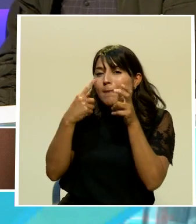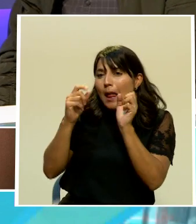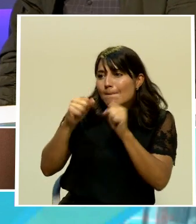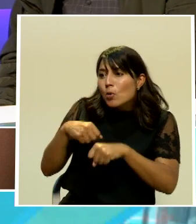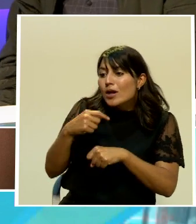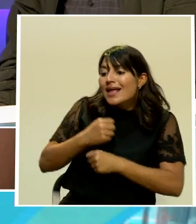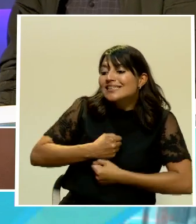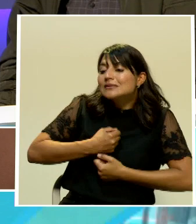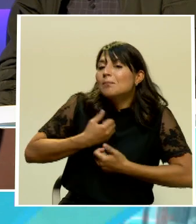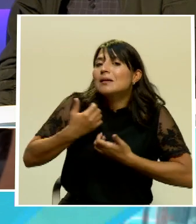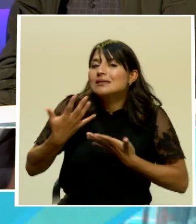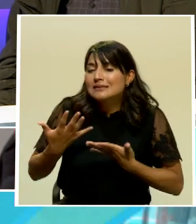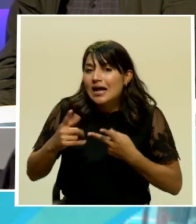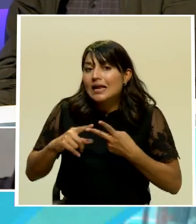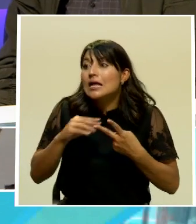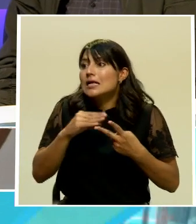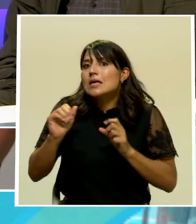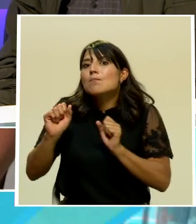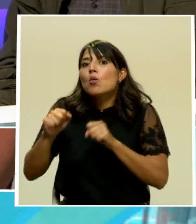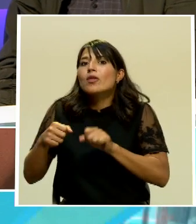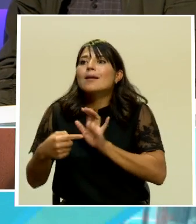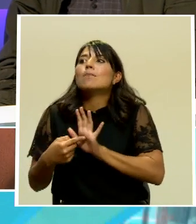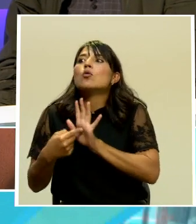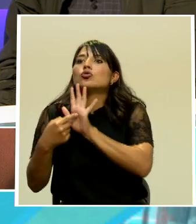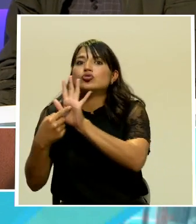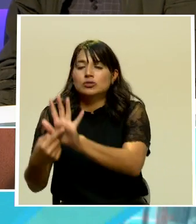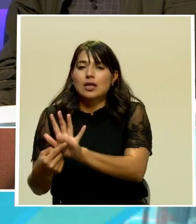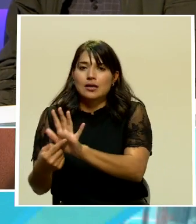súper importante esta